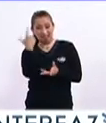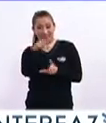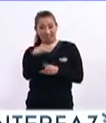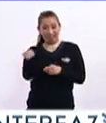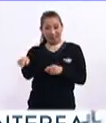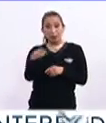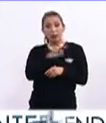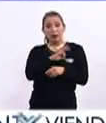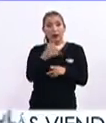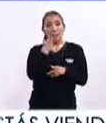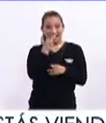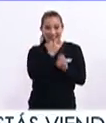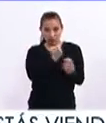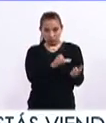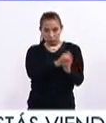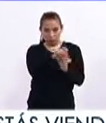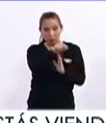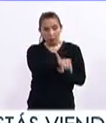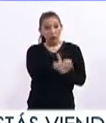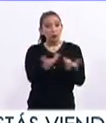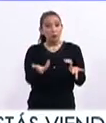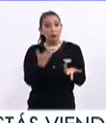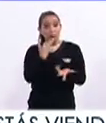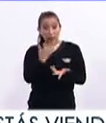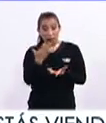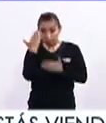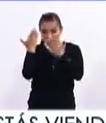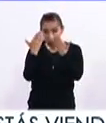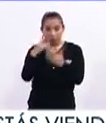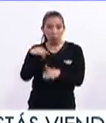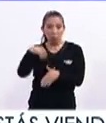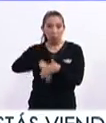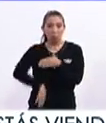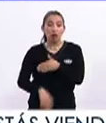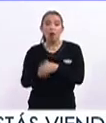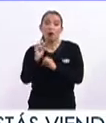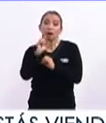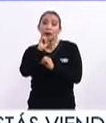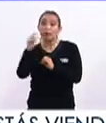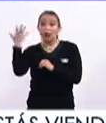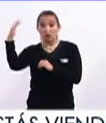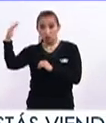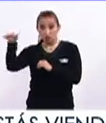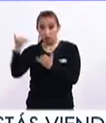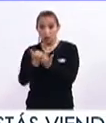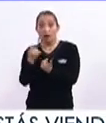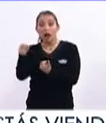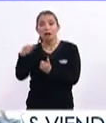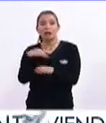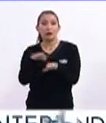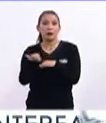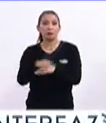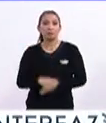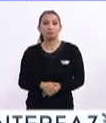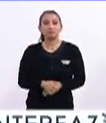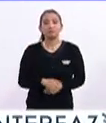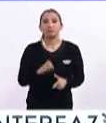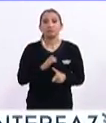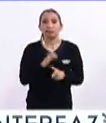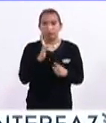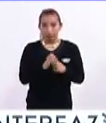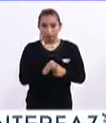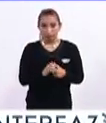caso, podemos hablar de los niños, a que no tengan un buen rendimiento escolar, pero también pueden aplicar en los adultos, en la parte laboral.